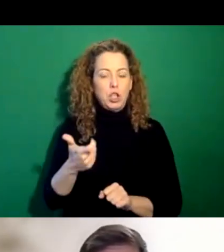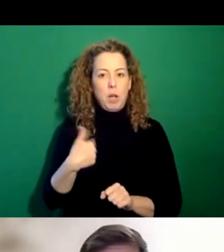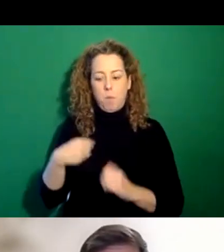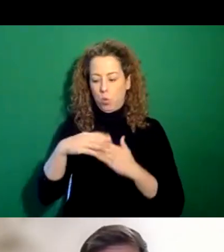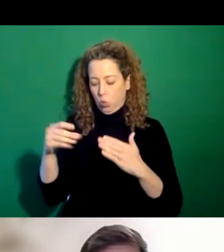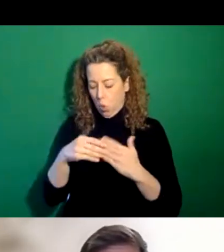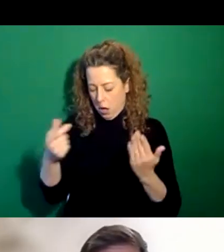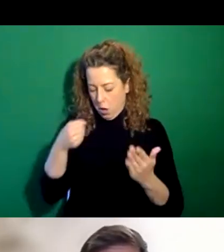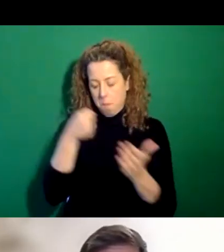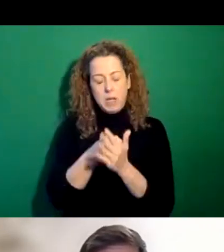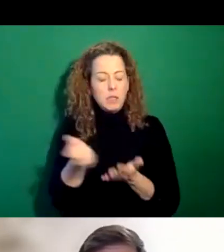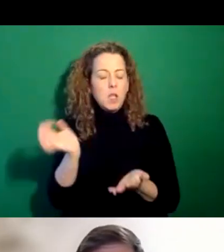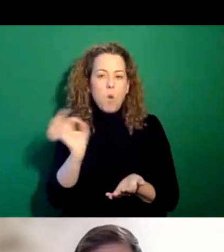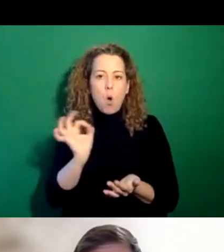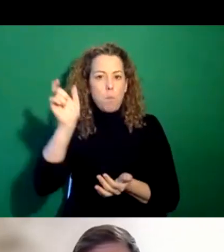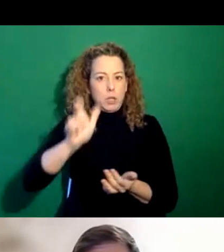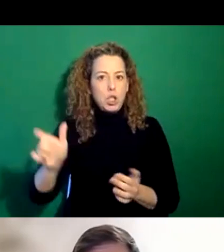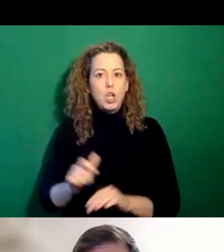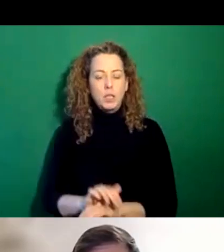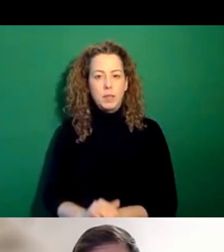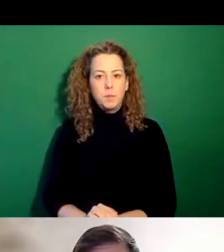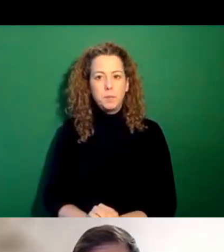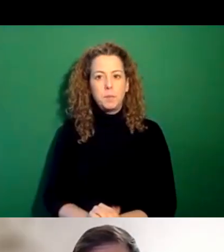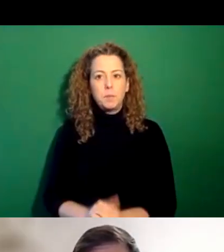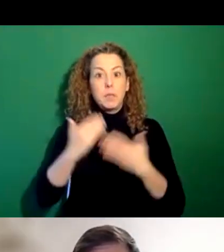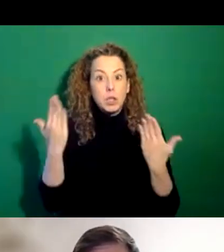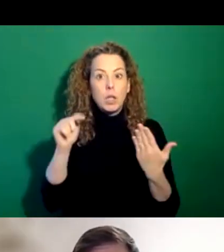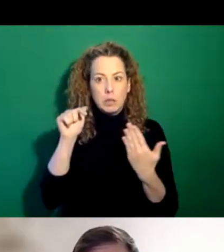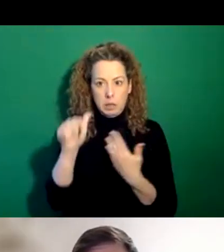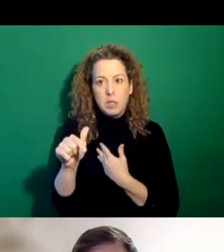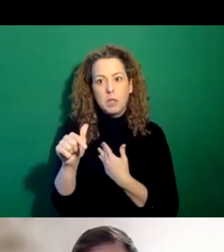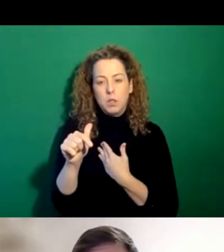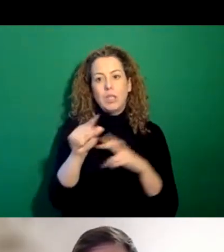usuario o al personal. Entonces, en principio sí son cuestiones que